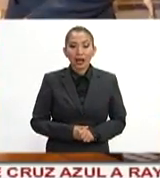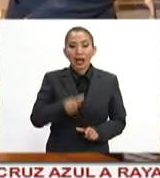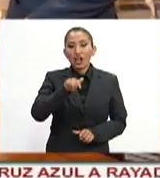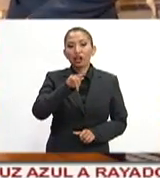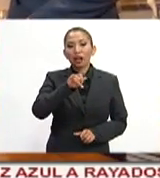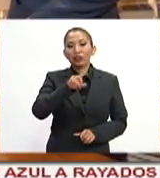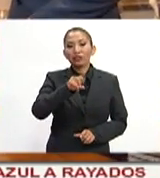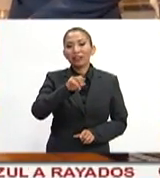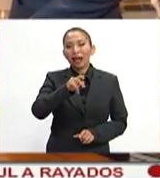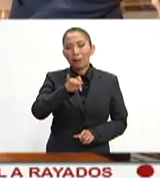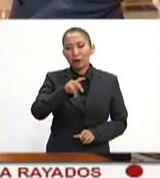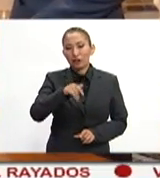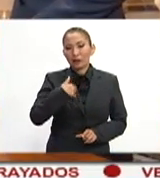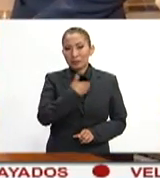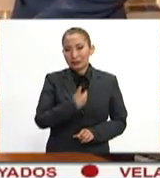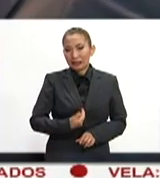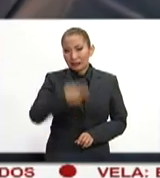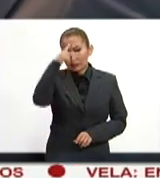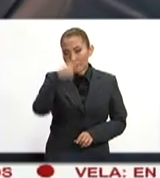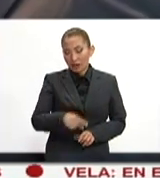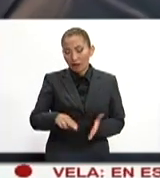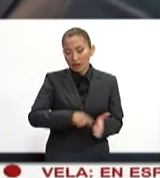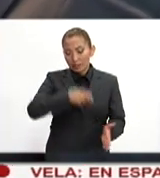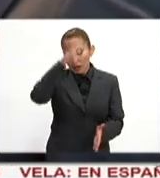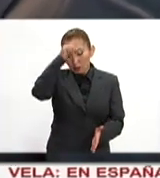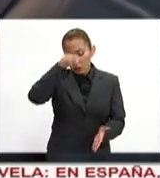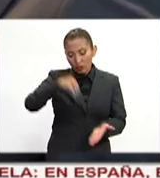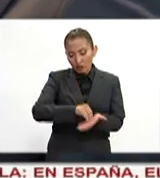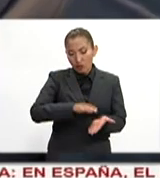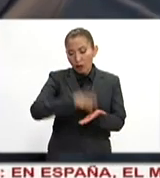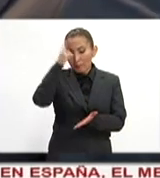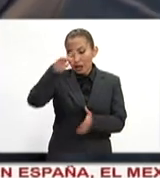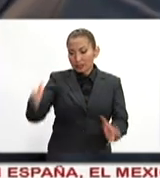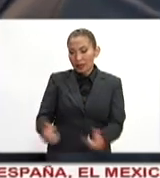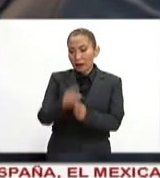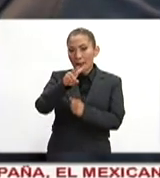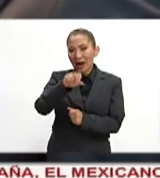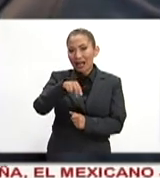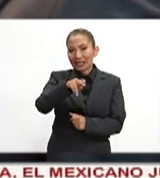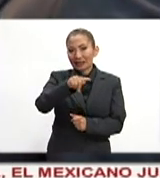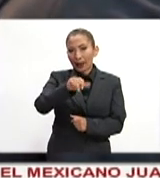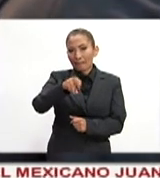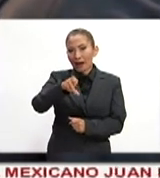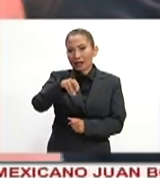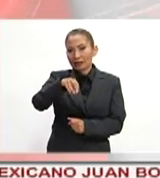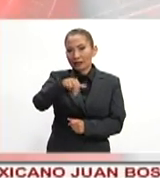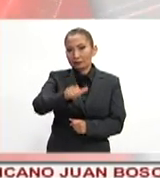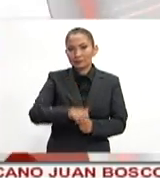Leonardo DiCaprio y el presidente Enrique Peña Nieto firman memorándum para rescatar a la vaquita marina.